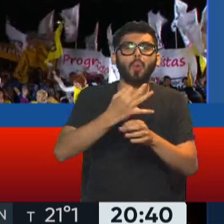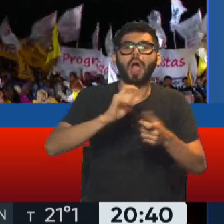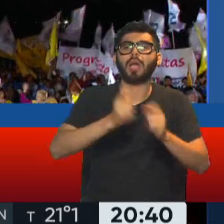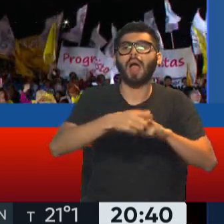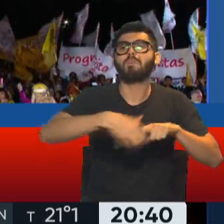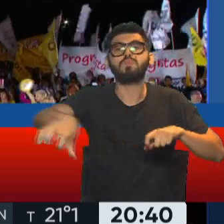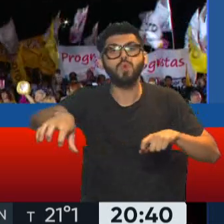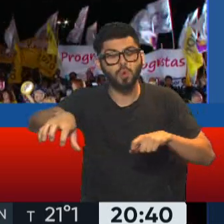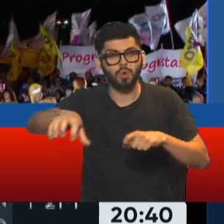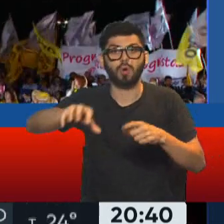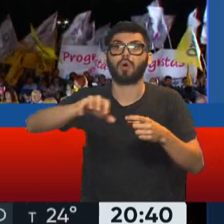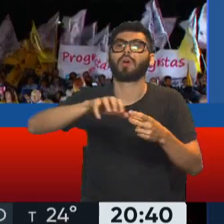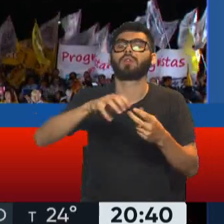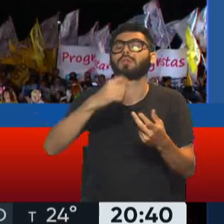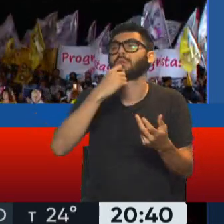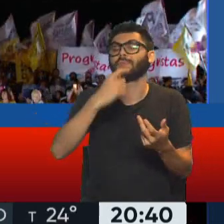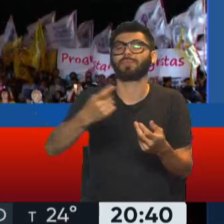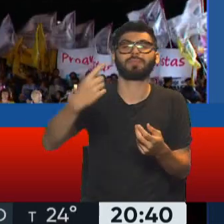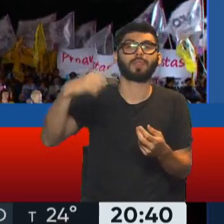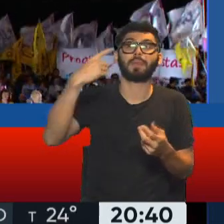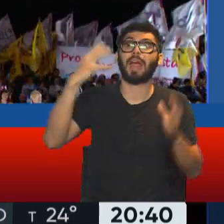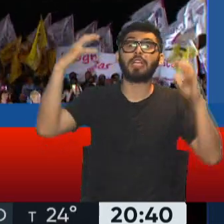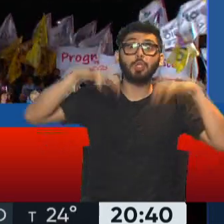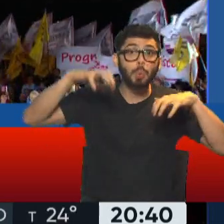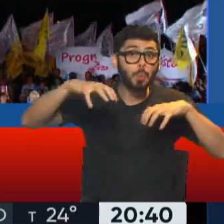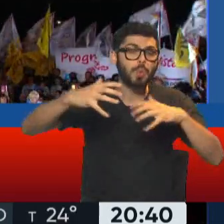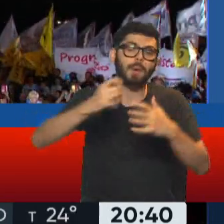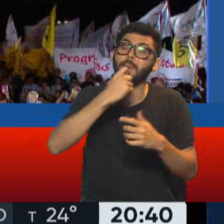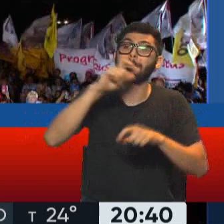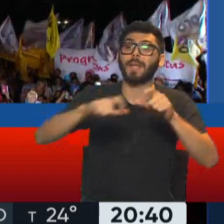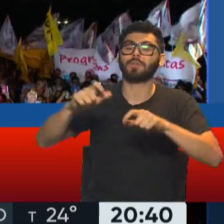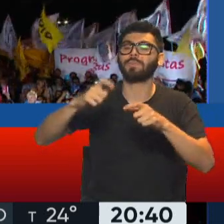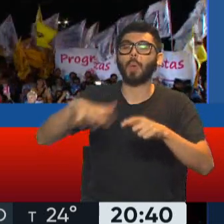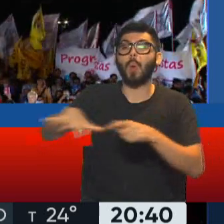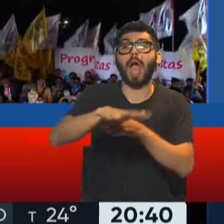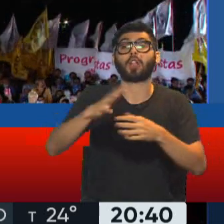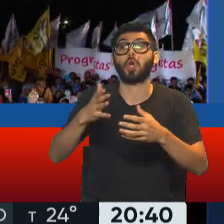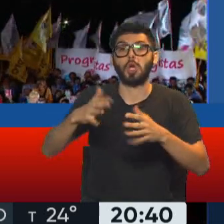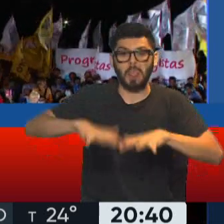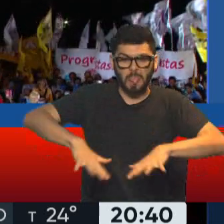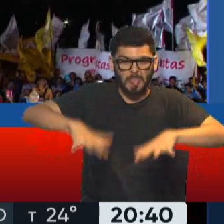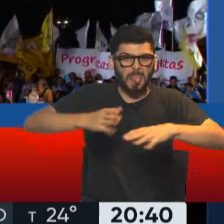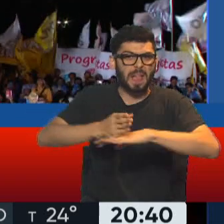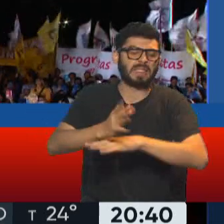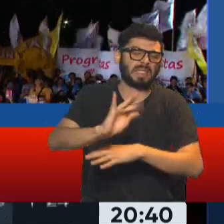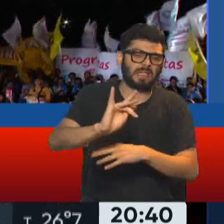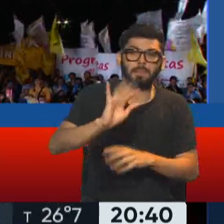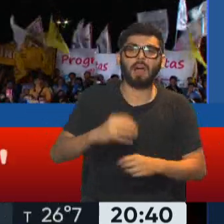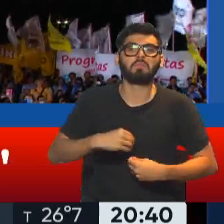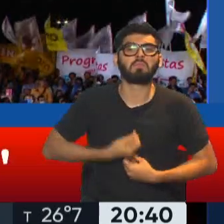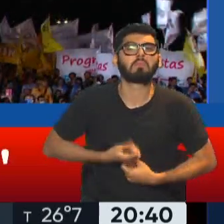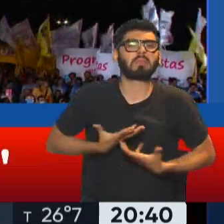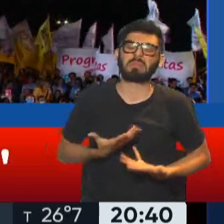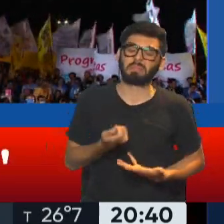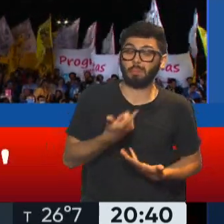de votación. Veníamos de unos días de lluvia, a la gente de ciertos barrios le costaba salir. Hubo poca motivación. Una